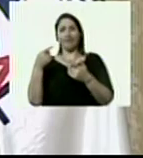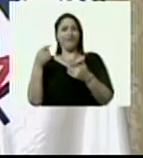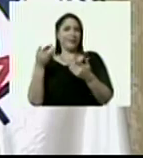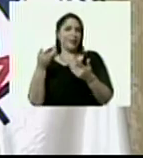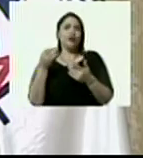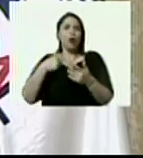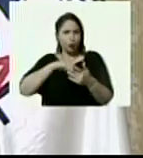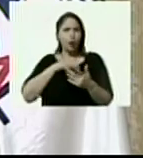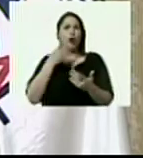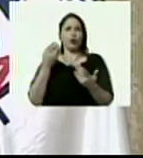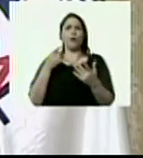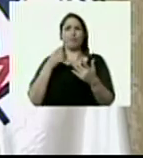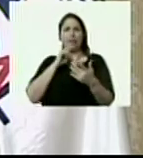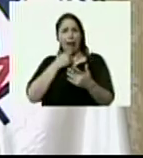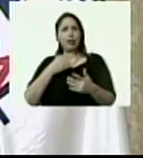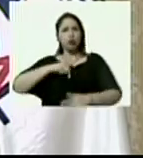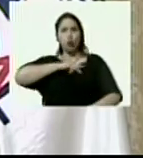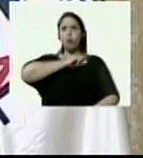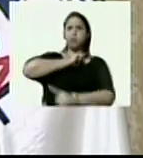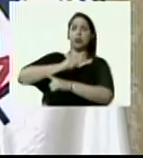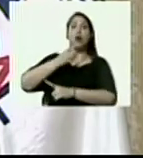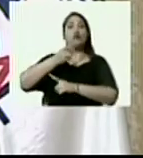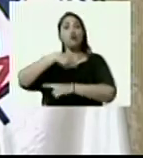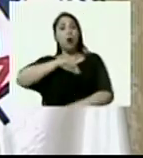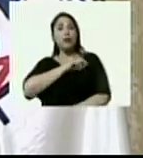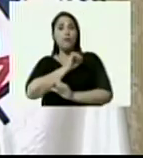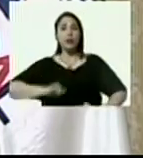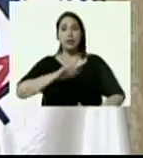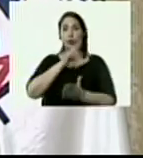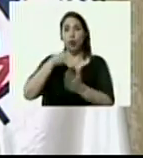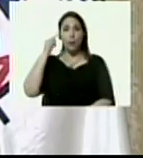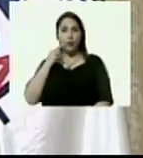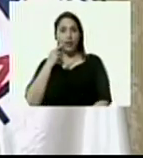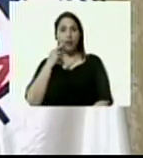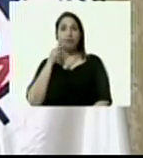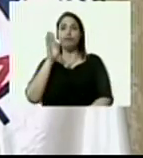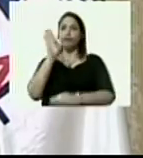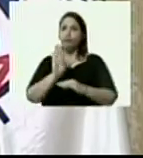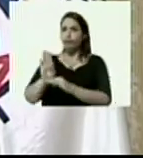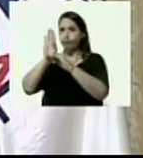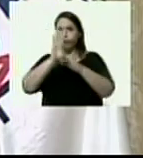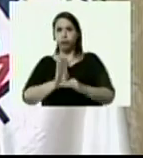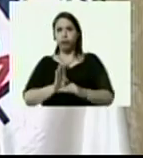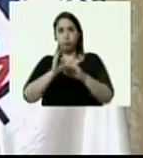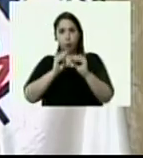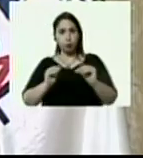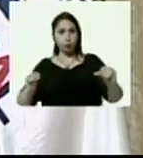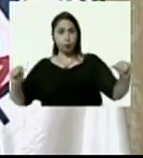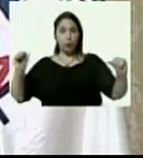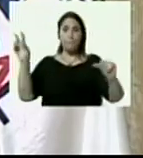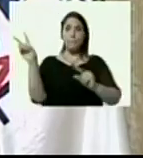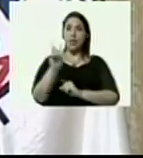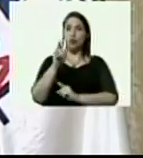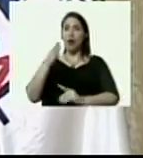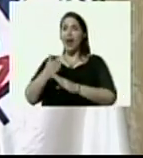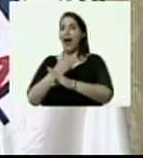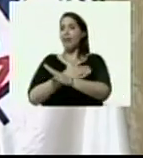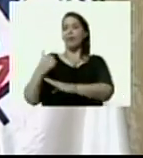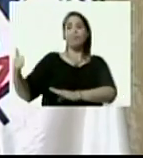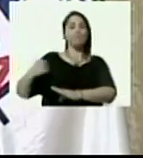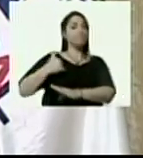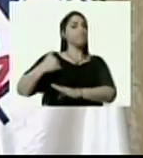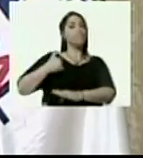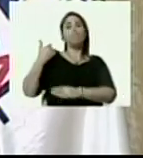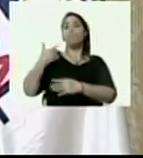las denunciaremos y nuestra fuerza armada nacional bolivariana va a proteger la integridad territorial de venezuela ante quien sea que